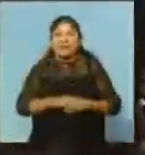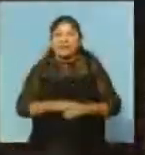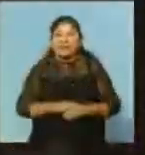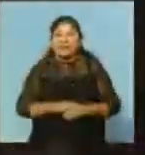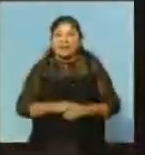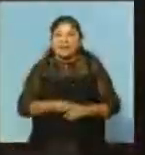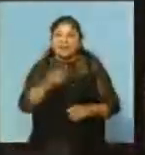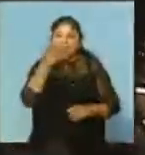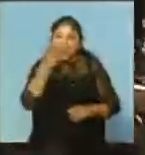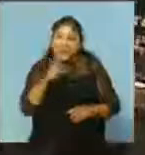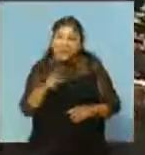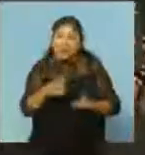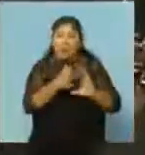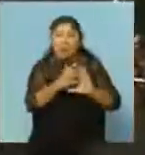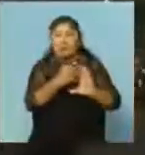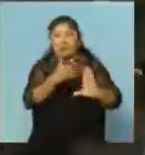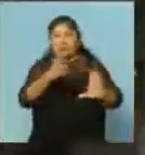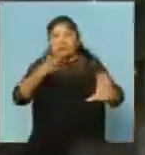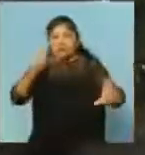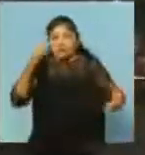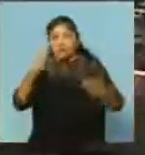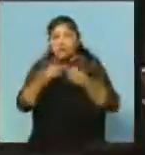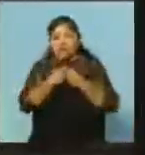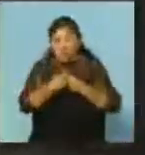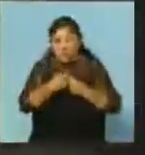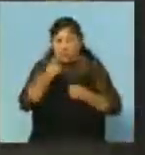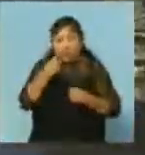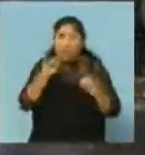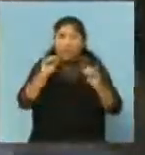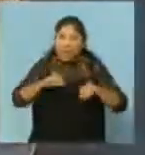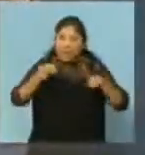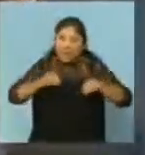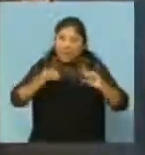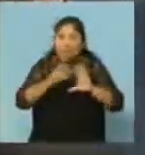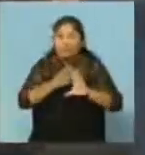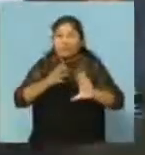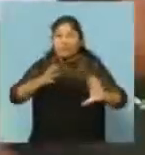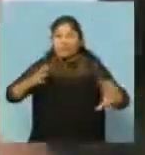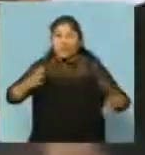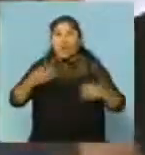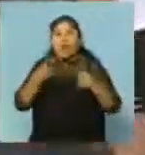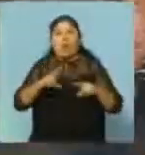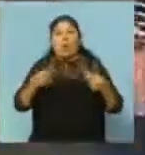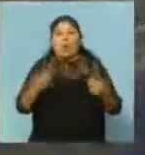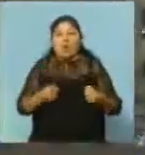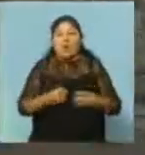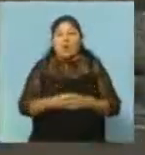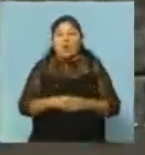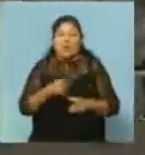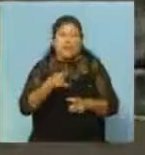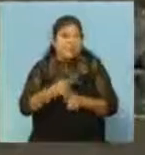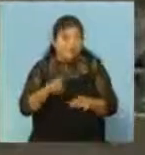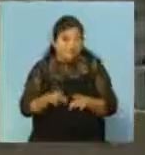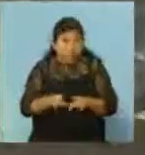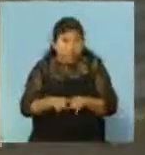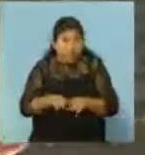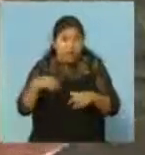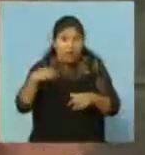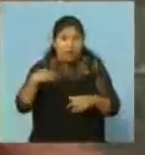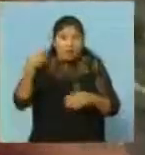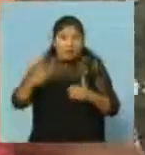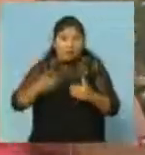importante fila, pero ¿vienen más docentes todavía? ¿Es habitual que esta sea una de las mayores convocatorias que también necesita por parte de